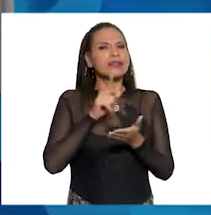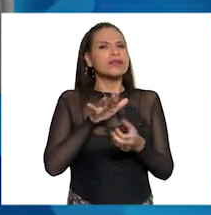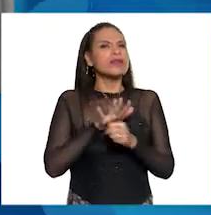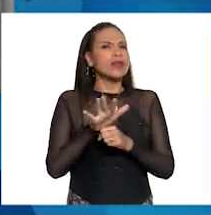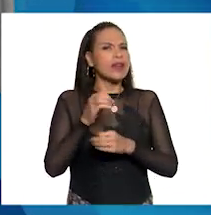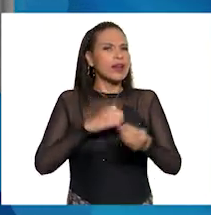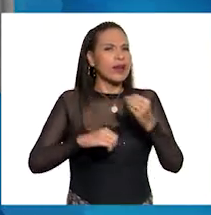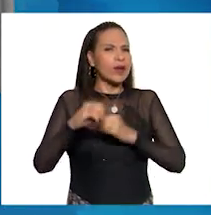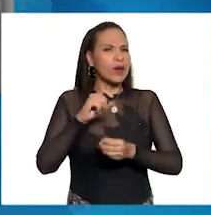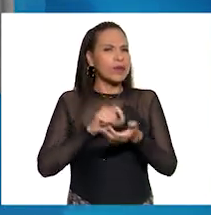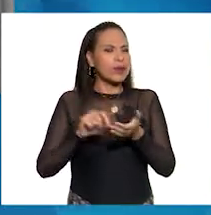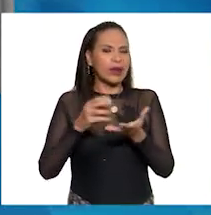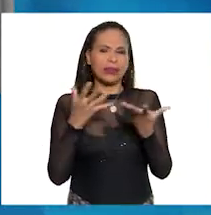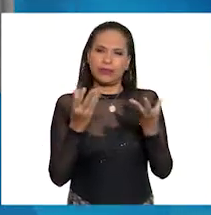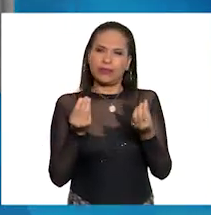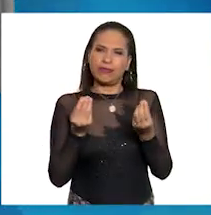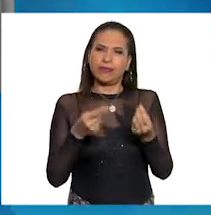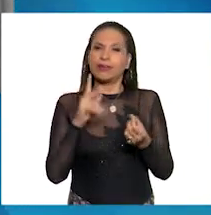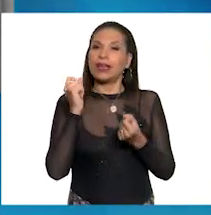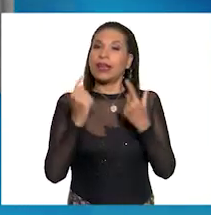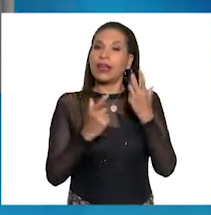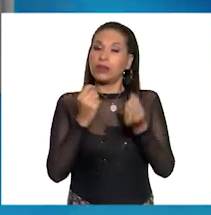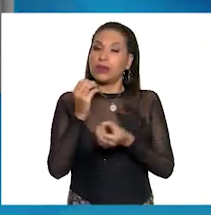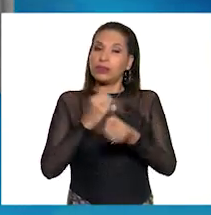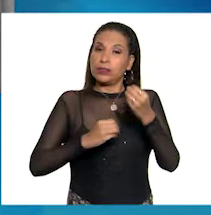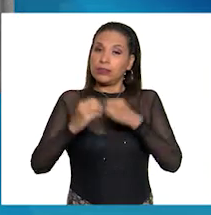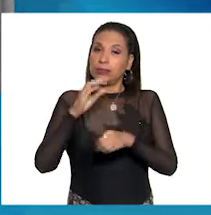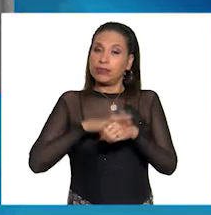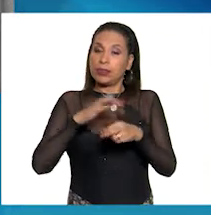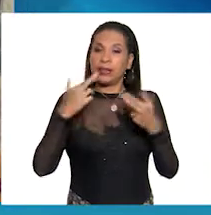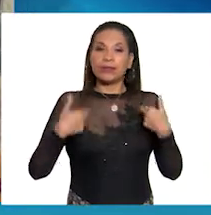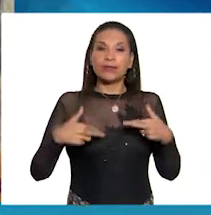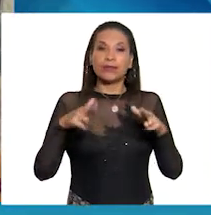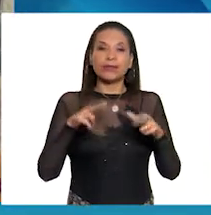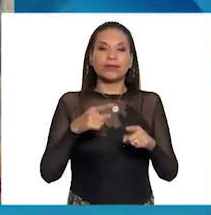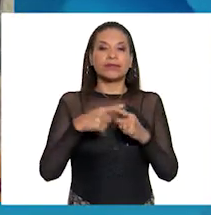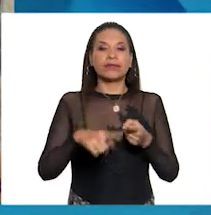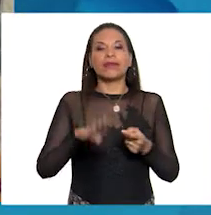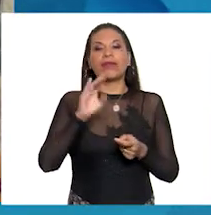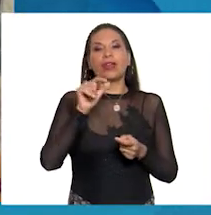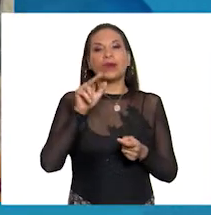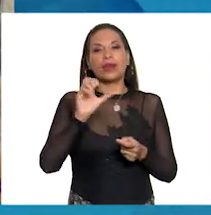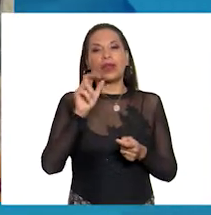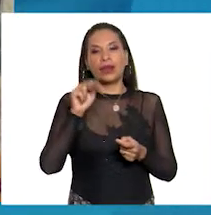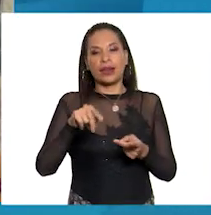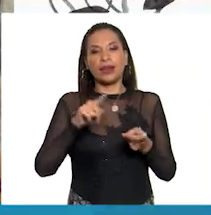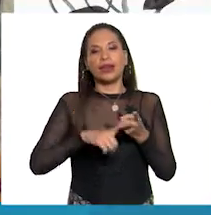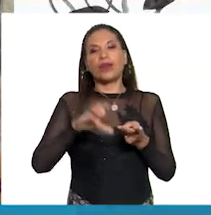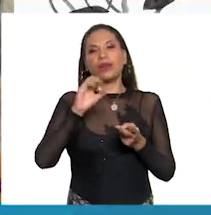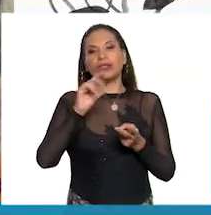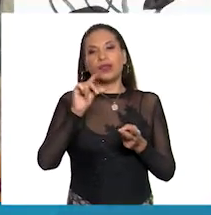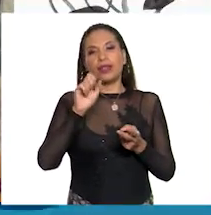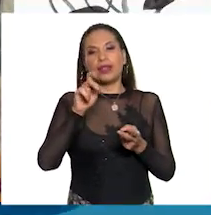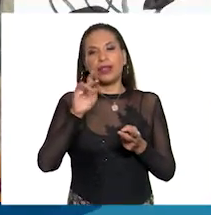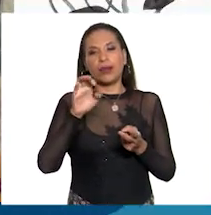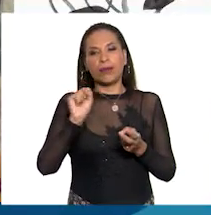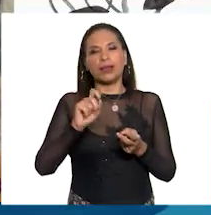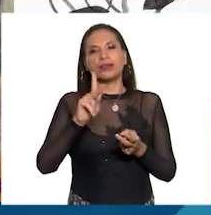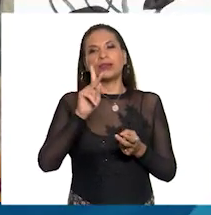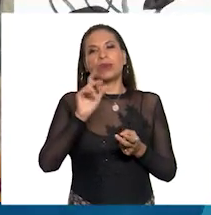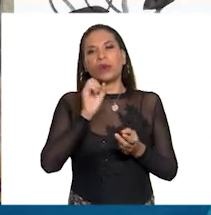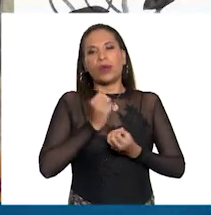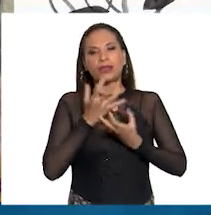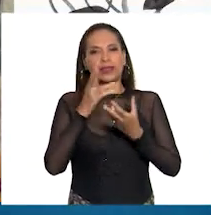Castellanos? Escribió muchas, pero algunas de sus obras más representativas son Balún Canán, Oficio de tinieblas y Poesía no eres